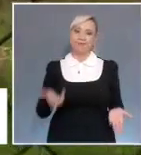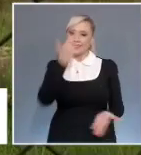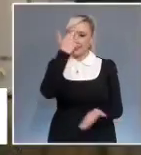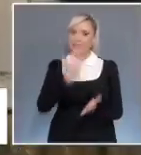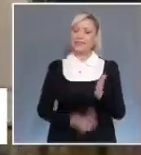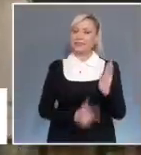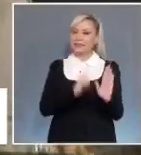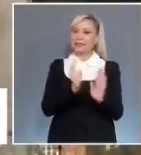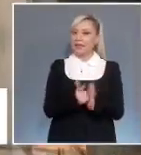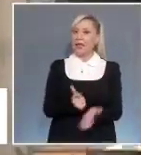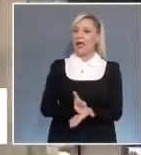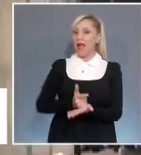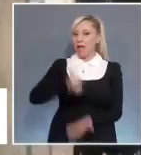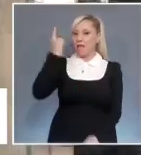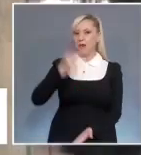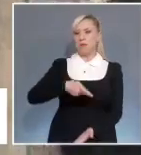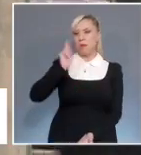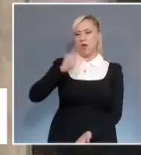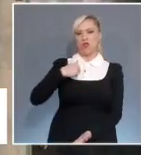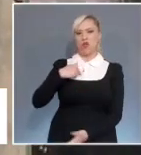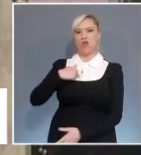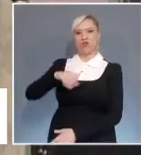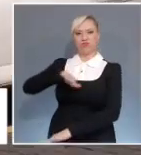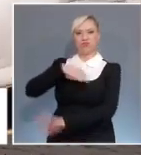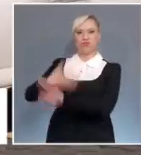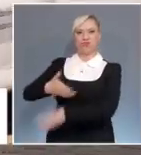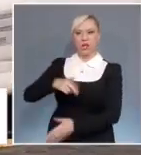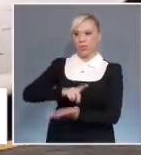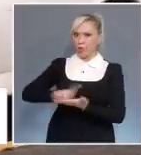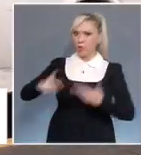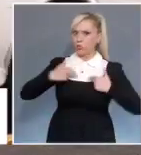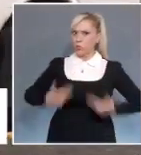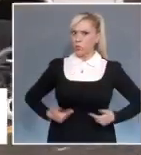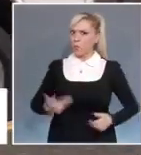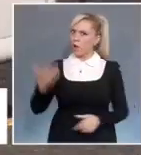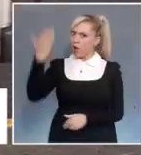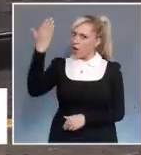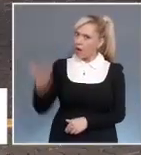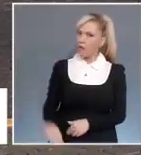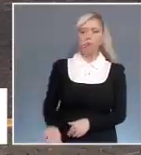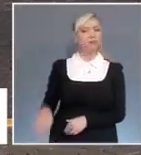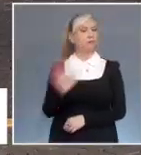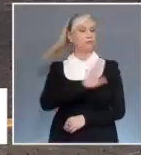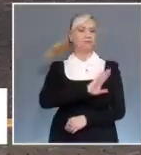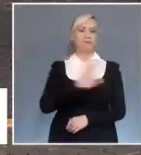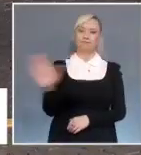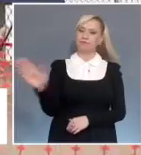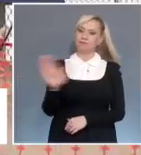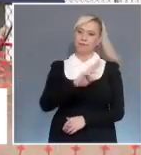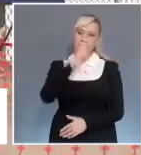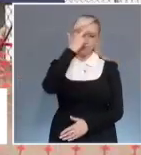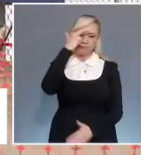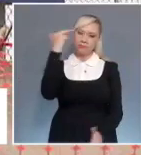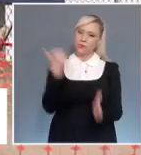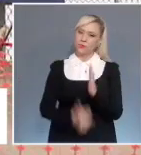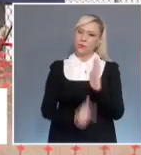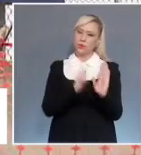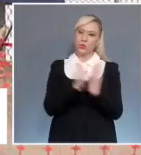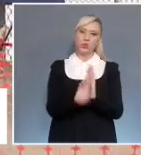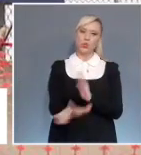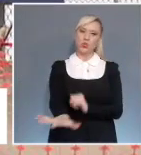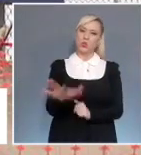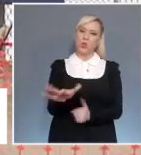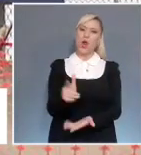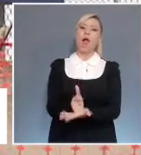derecho humano a la reinserción social y no choca con el derecho penal del acto, debido a que todos los beneficios con que cuenta el